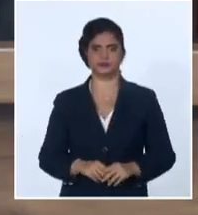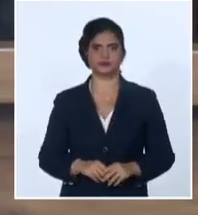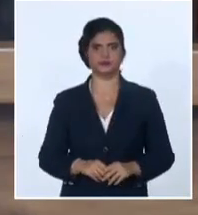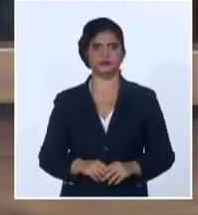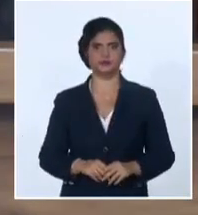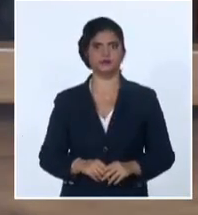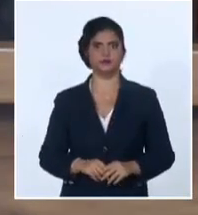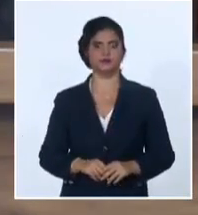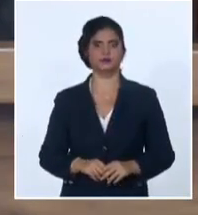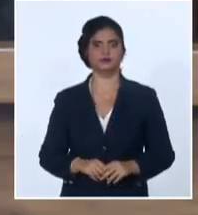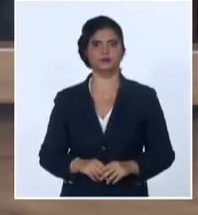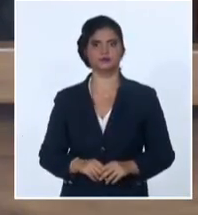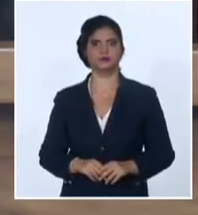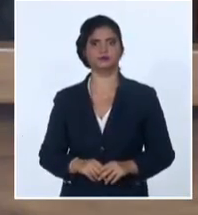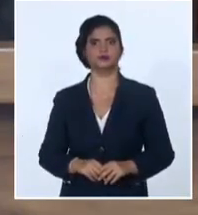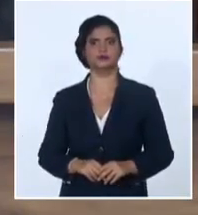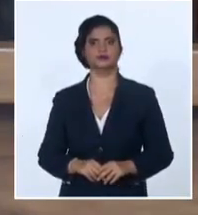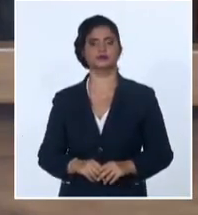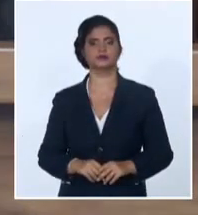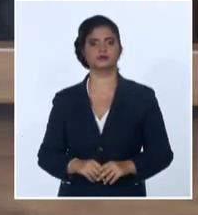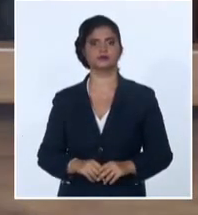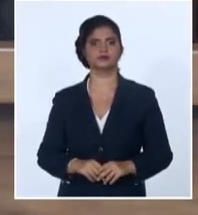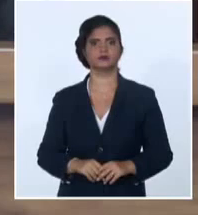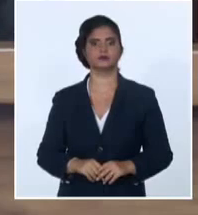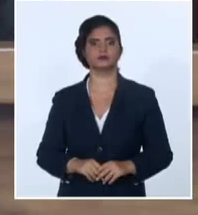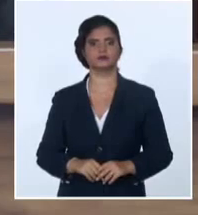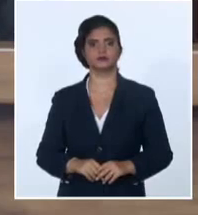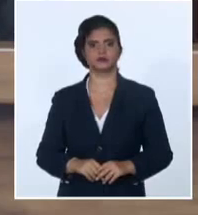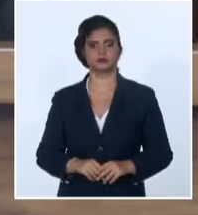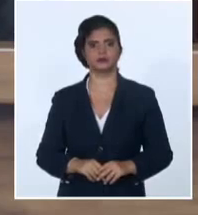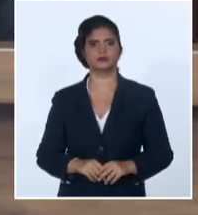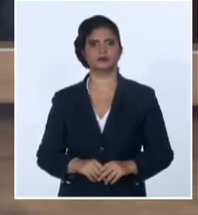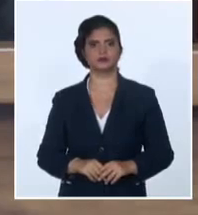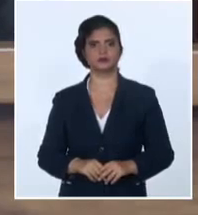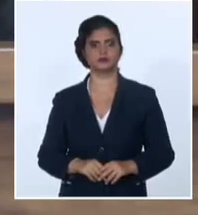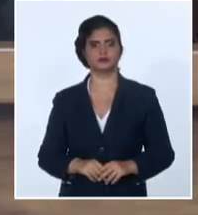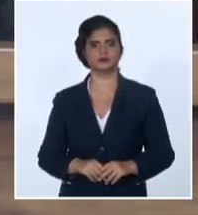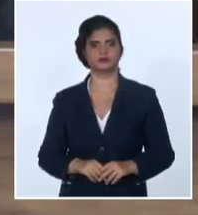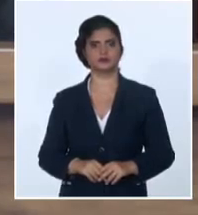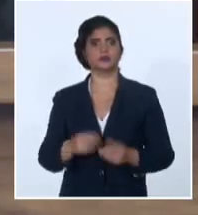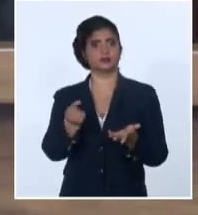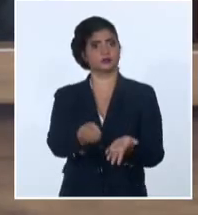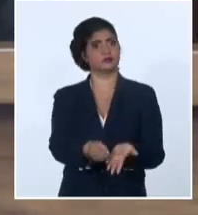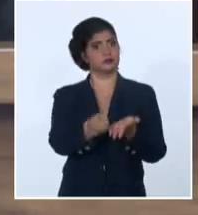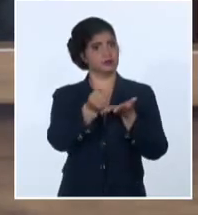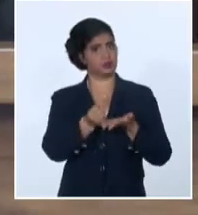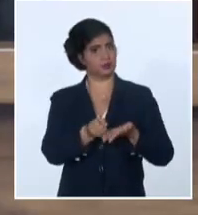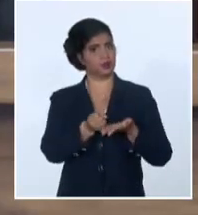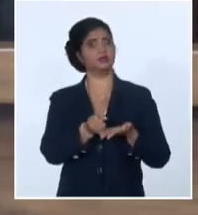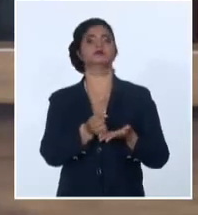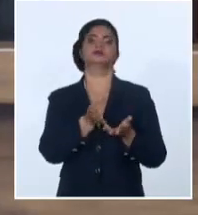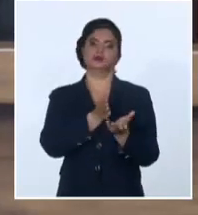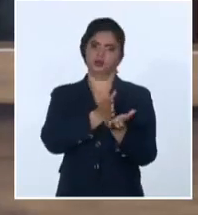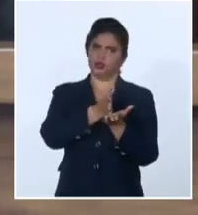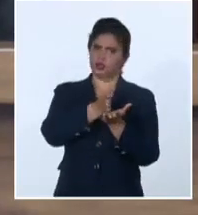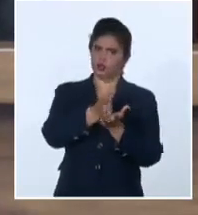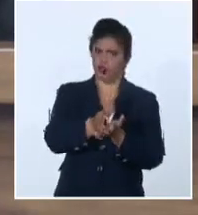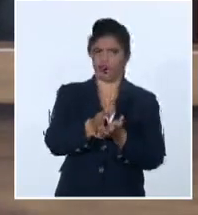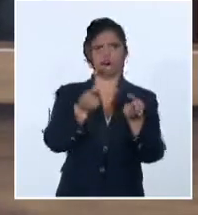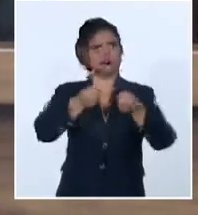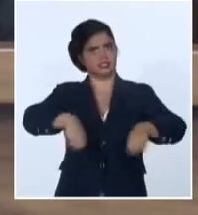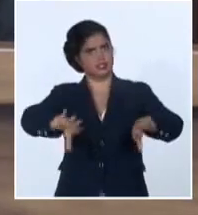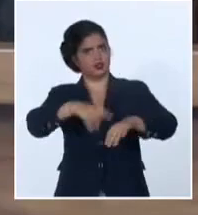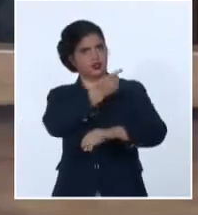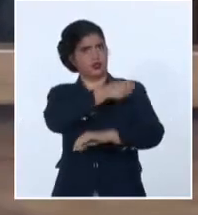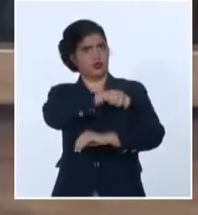cooperación bilateral, que precisa naturalmente de ser ajustado a las nuevas realidades de nuestros respectivos países e